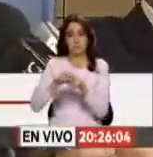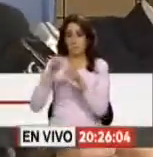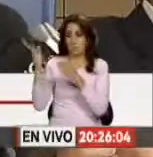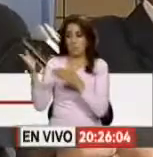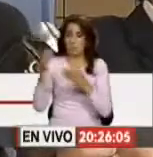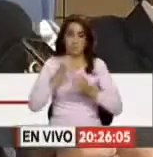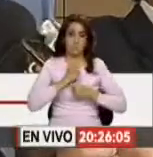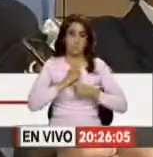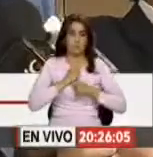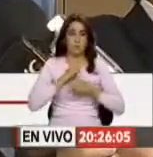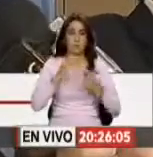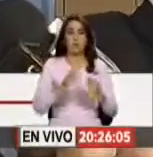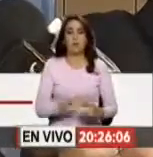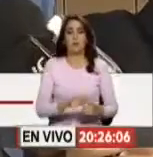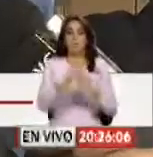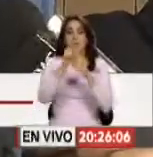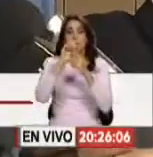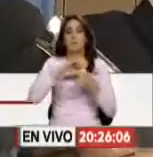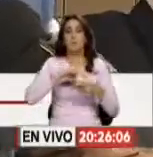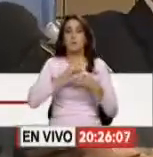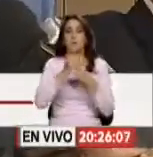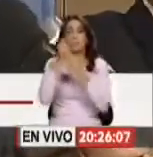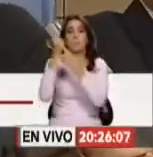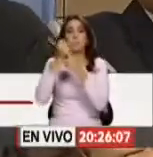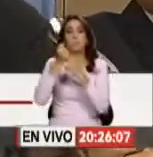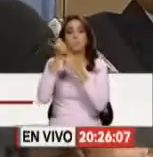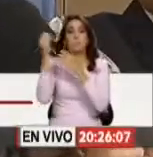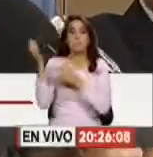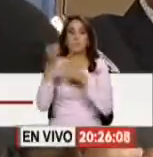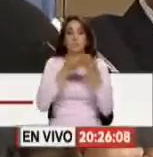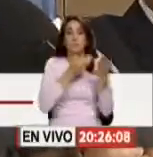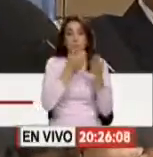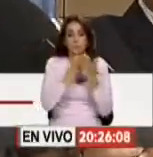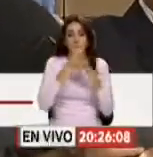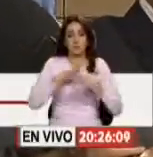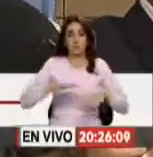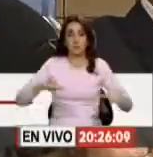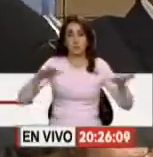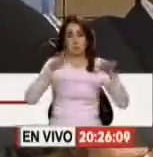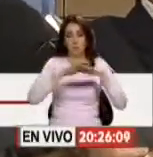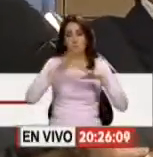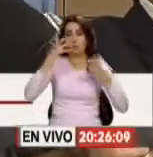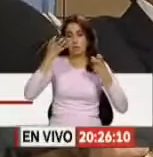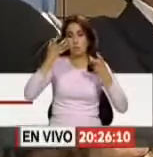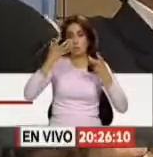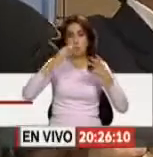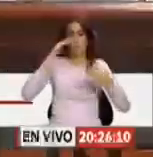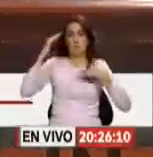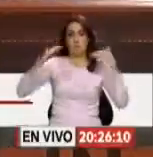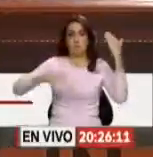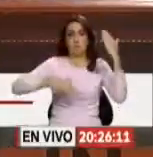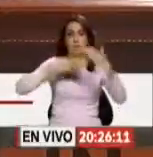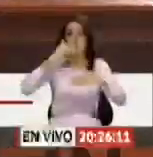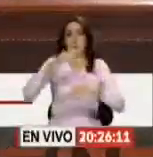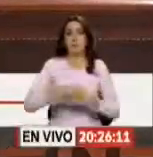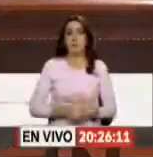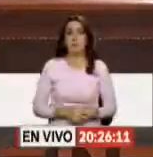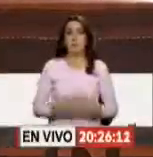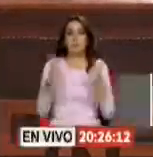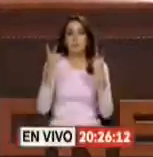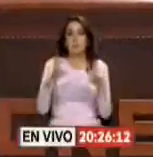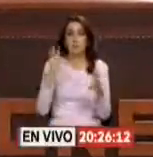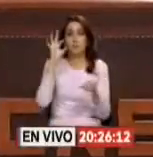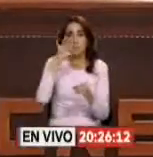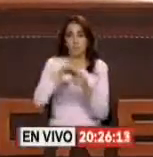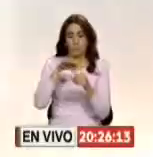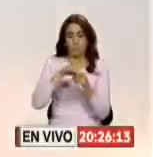lo que piden es acceso a las diferentes áreas donde quieren realizar su observación. Además, el CNE